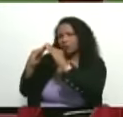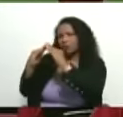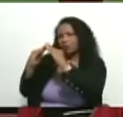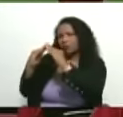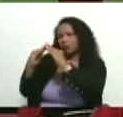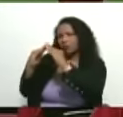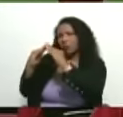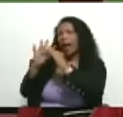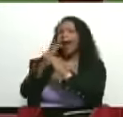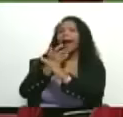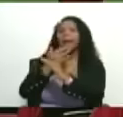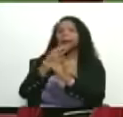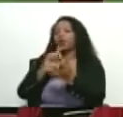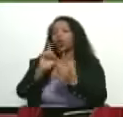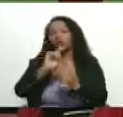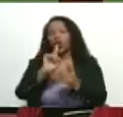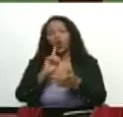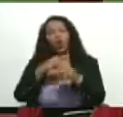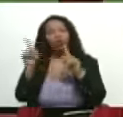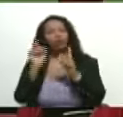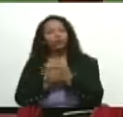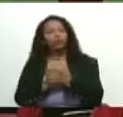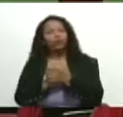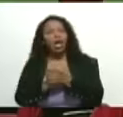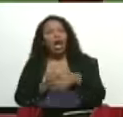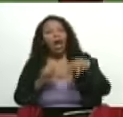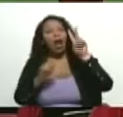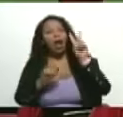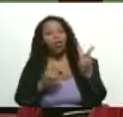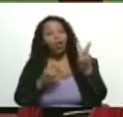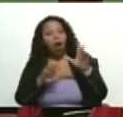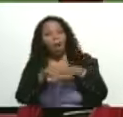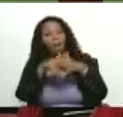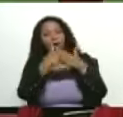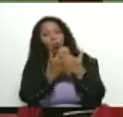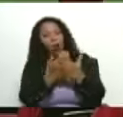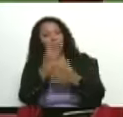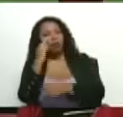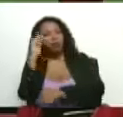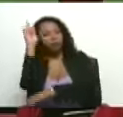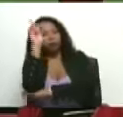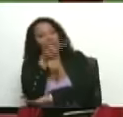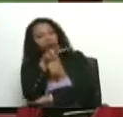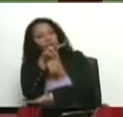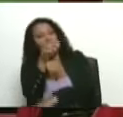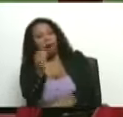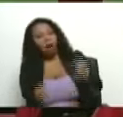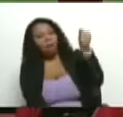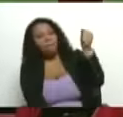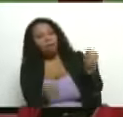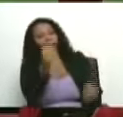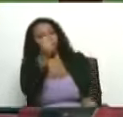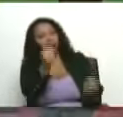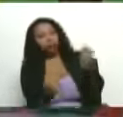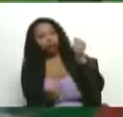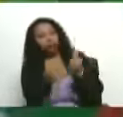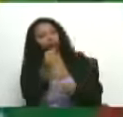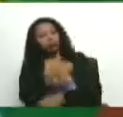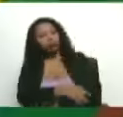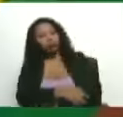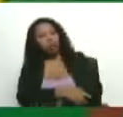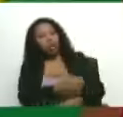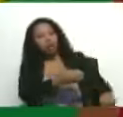un mal ejemplo, el compañero Fonseca. A las 2 de la mañana llegó un camión y